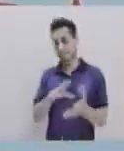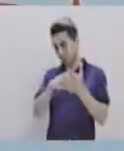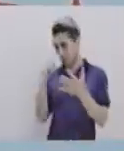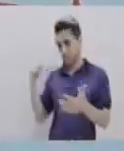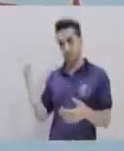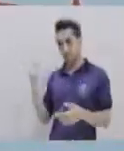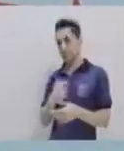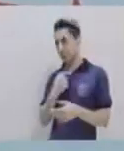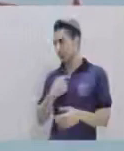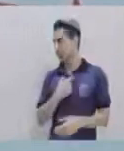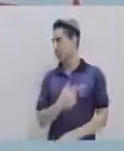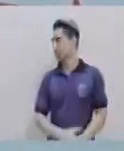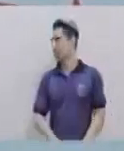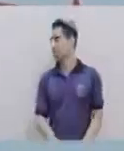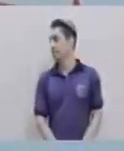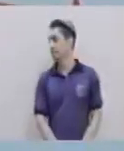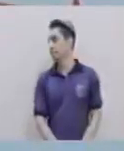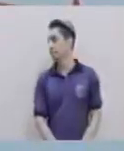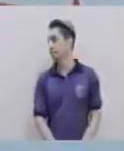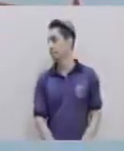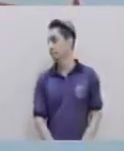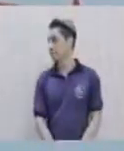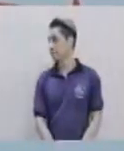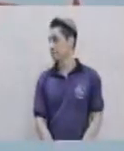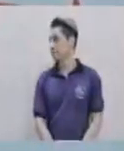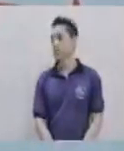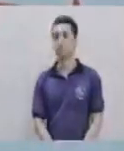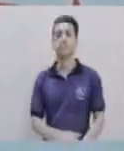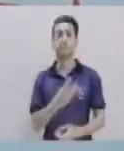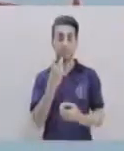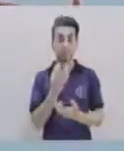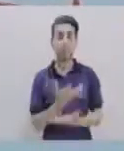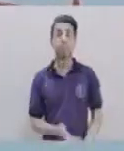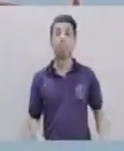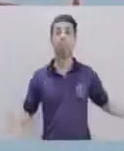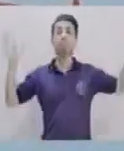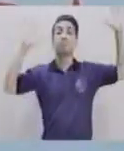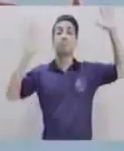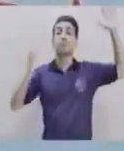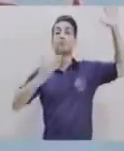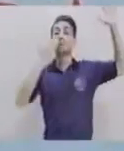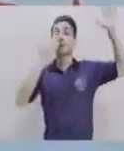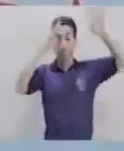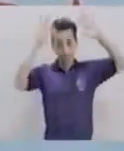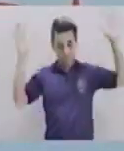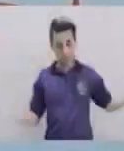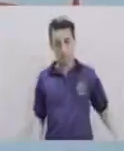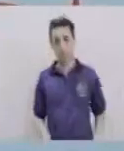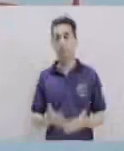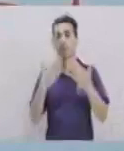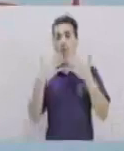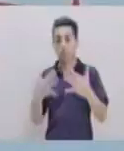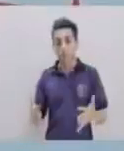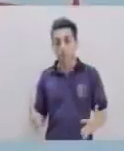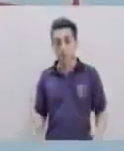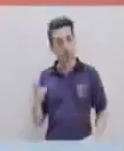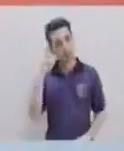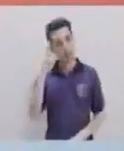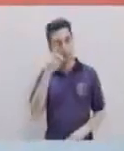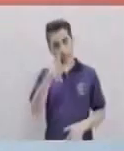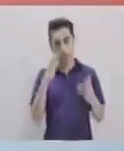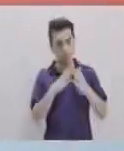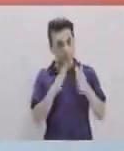Respira. Y muy importante, recuérdate, quédate en tu casa, usa gel